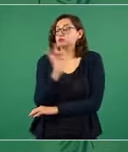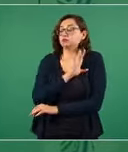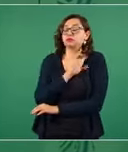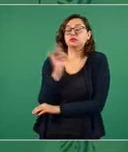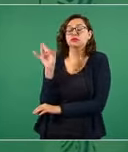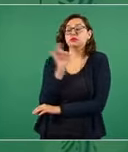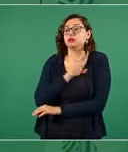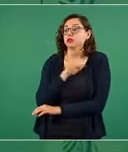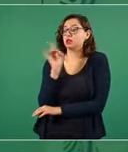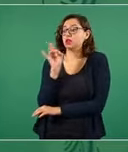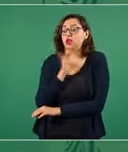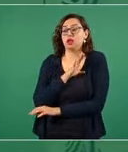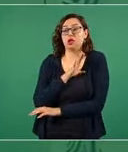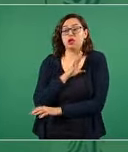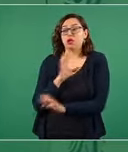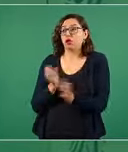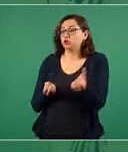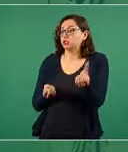porque